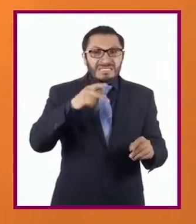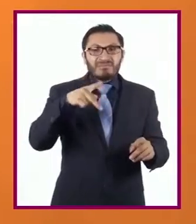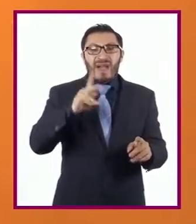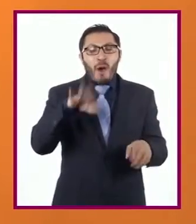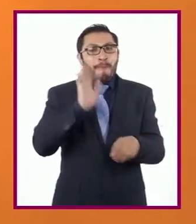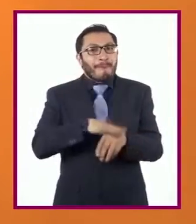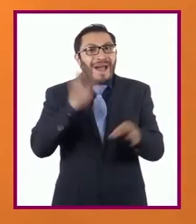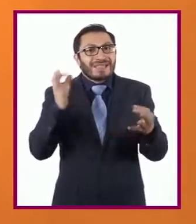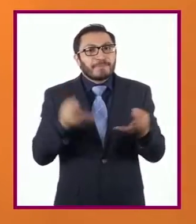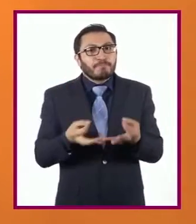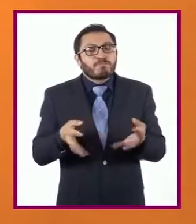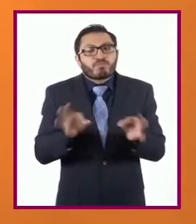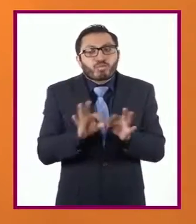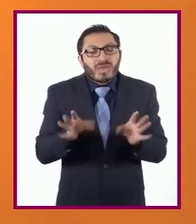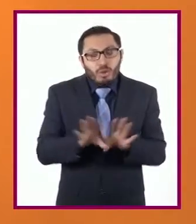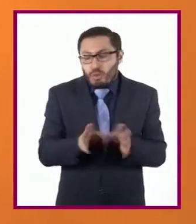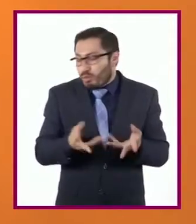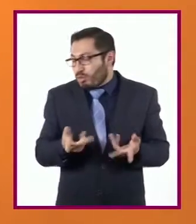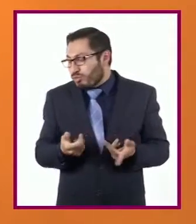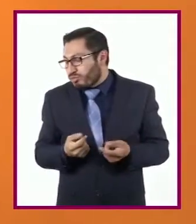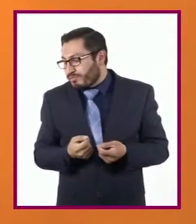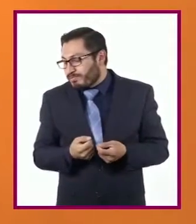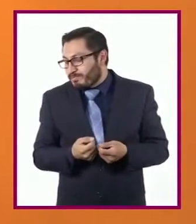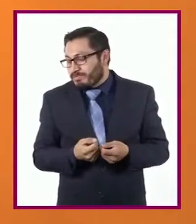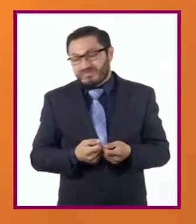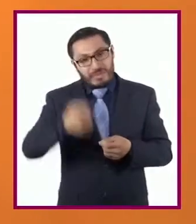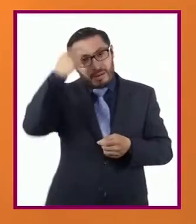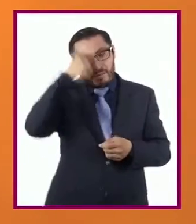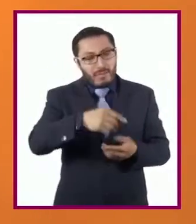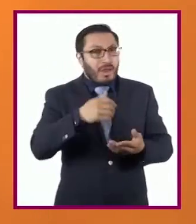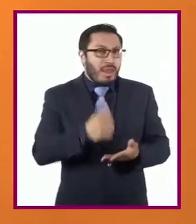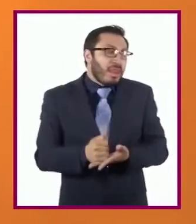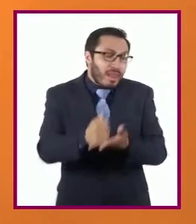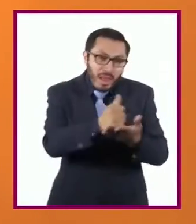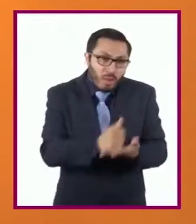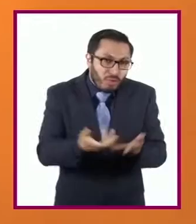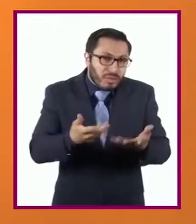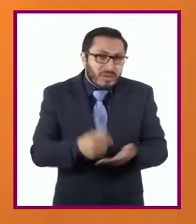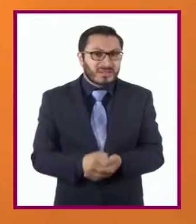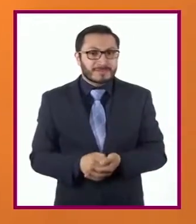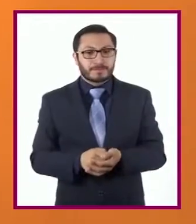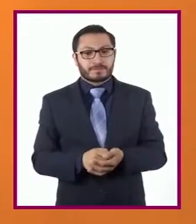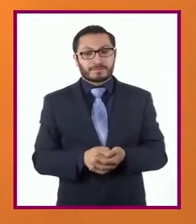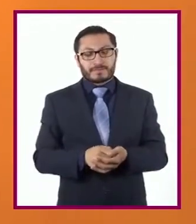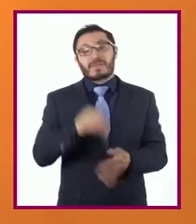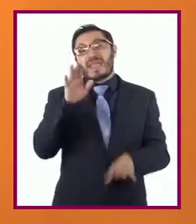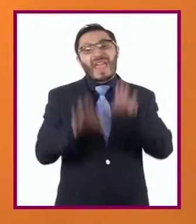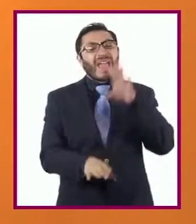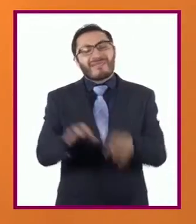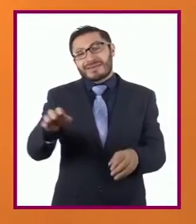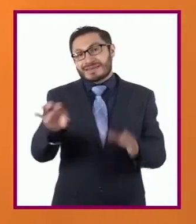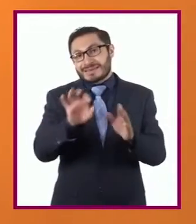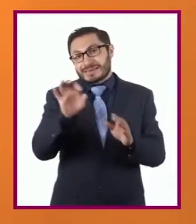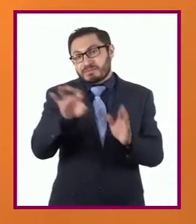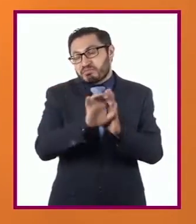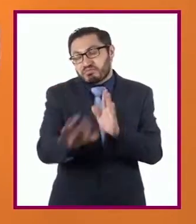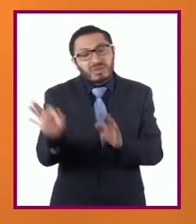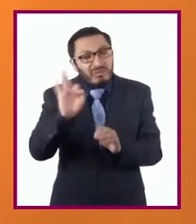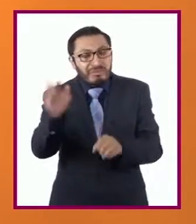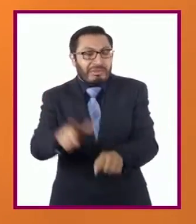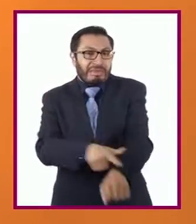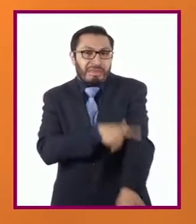ti mismo, porque siempre va a haber un camino para poder alcanzarlos. A lo mejor un camino un poco más largo, pero